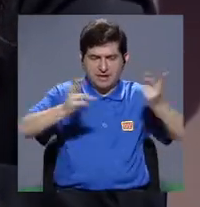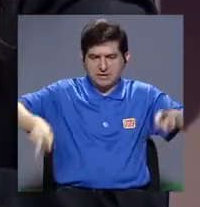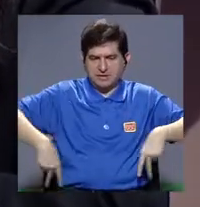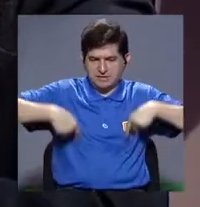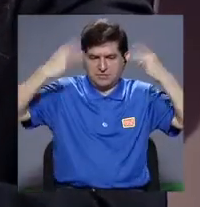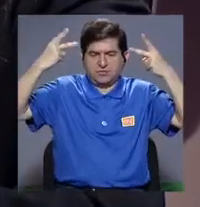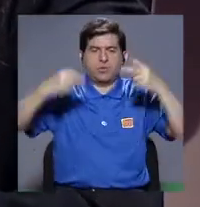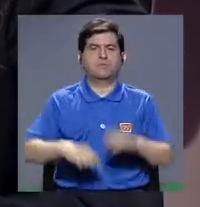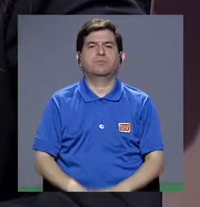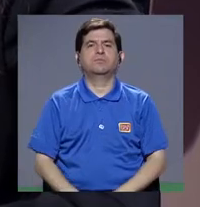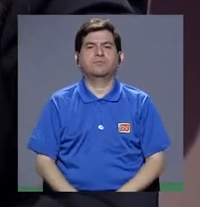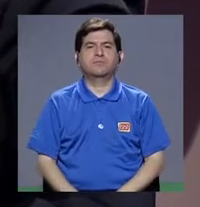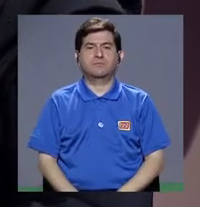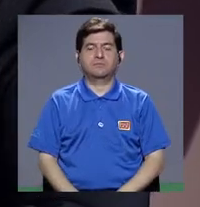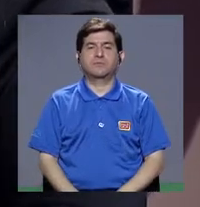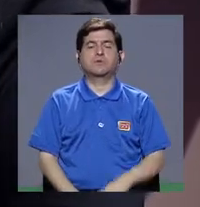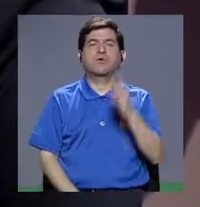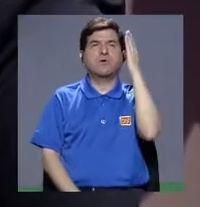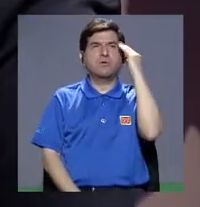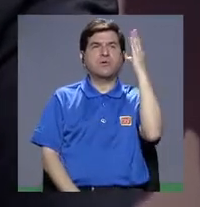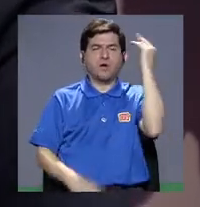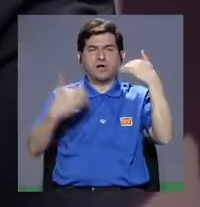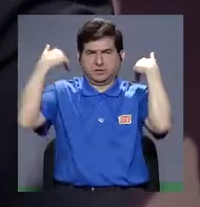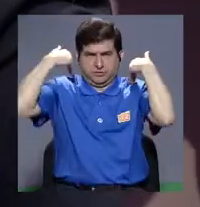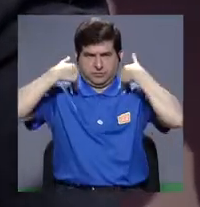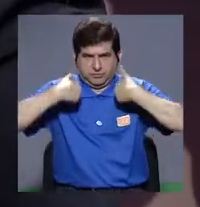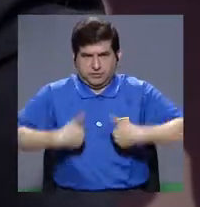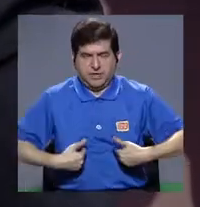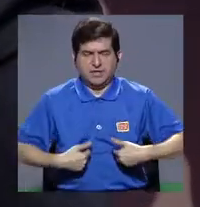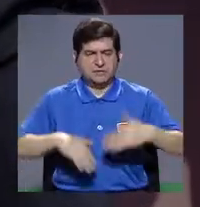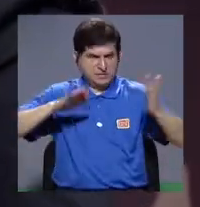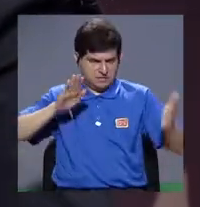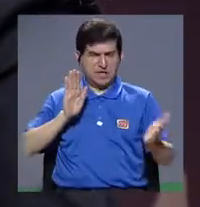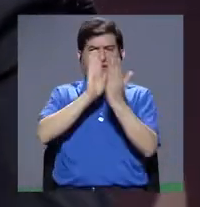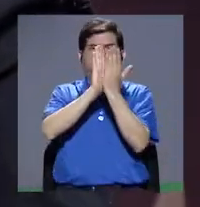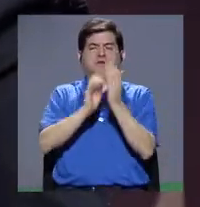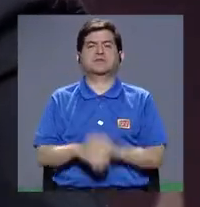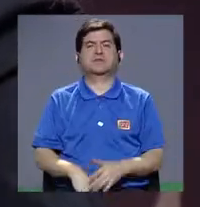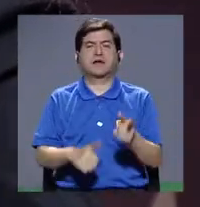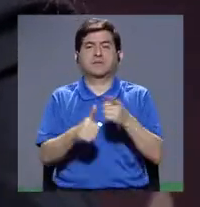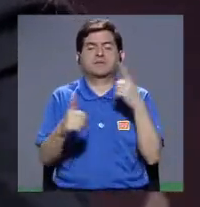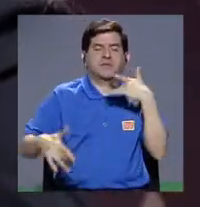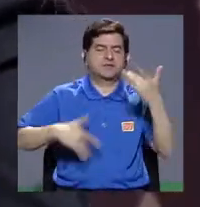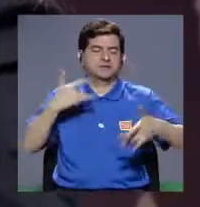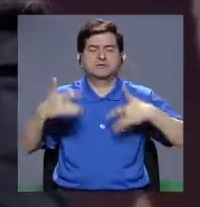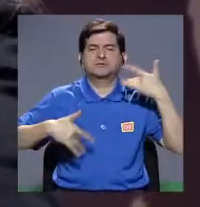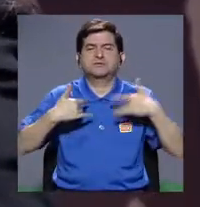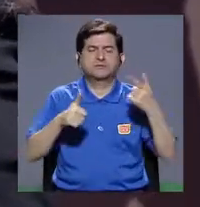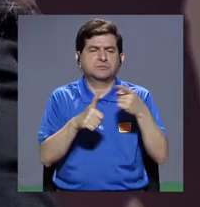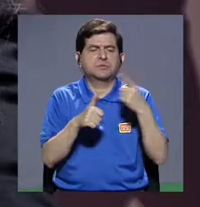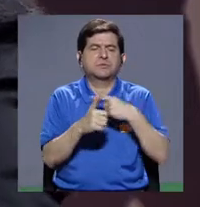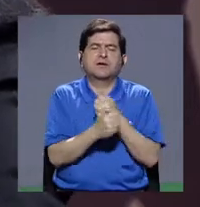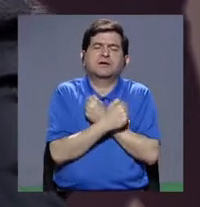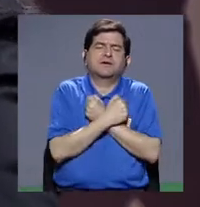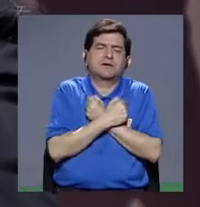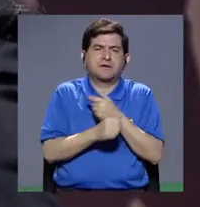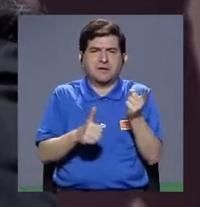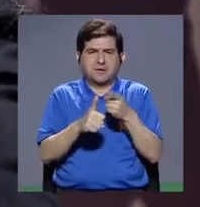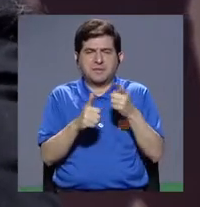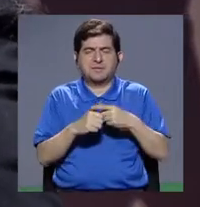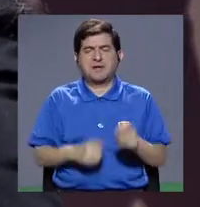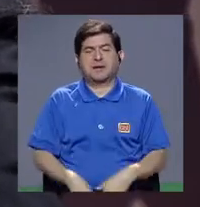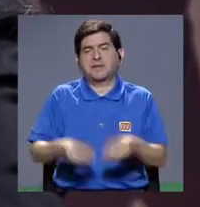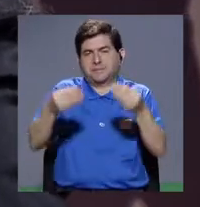cuando a nivel de experiencia humana nos enfrentamos a los primeros sentimientos a los primeros amores a las primeras